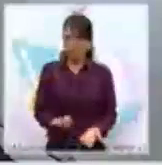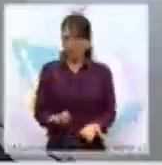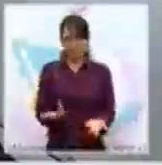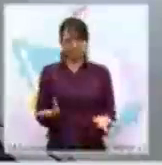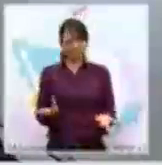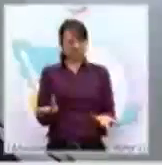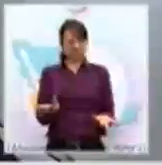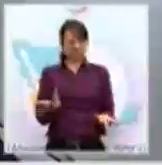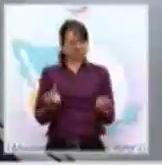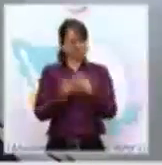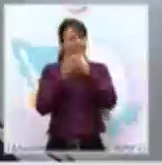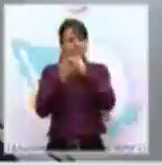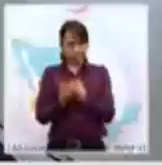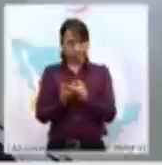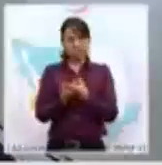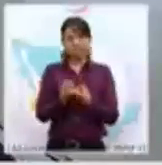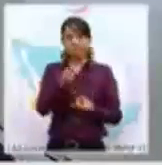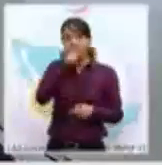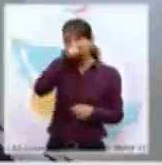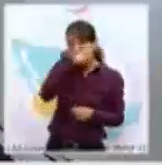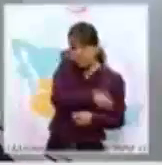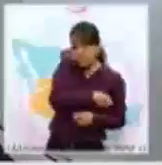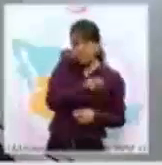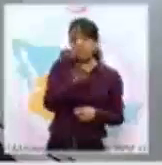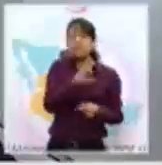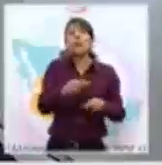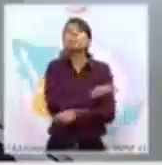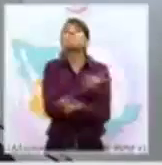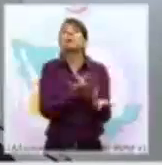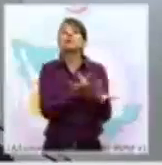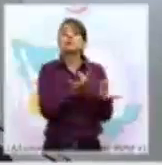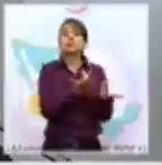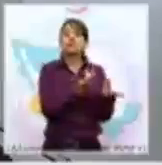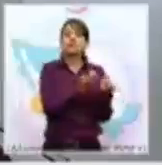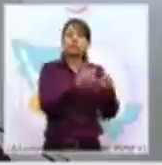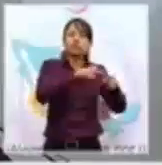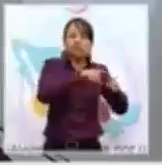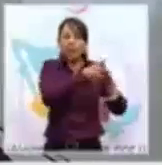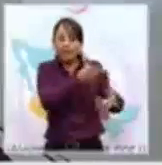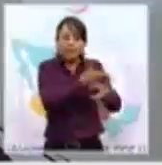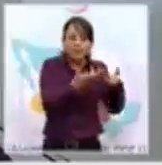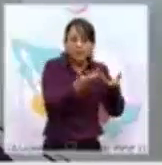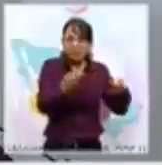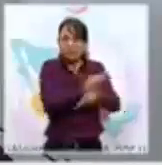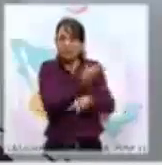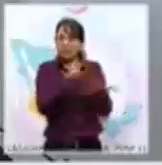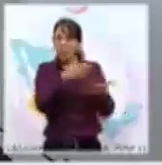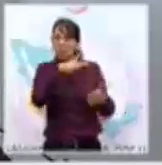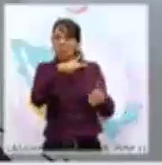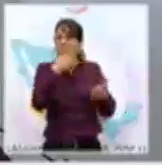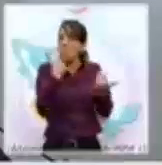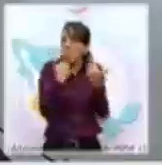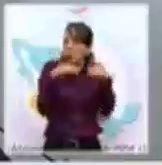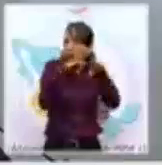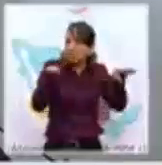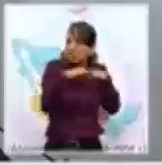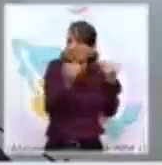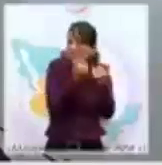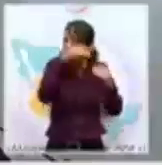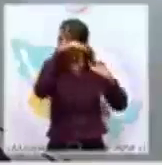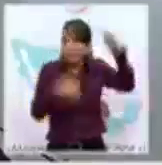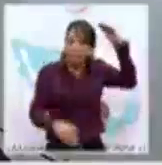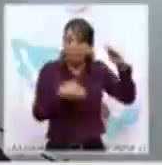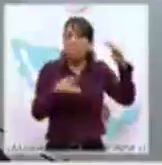mínima, incluso entre grupos sociales muy desiguales en términos socioeconómicos. Si vemos